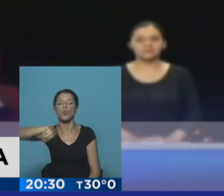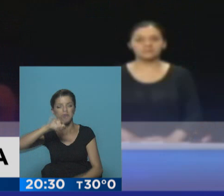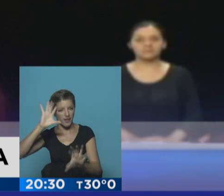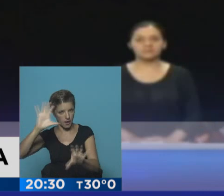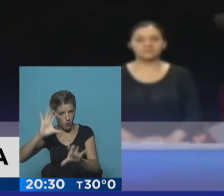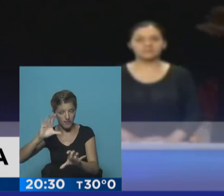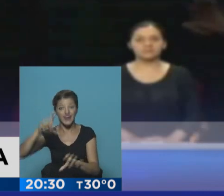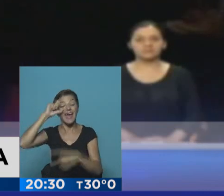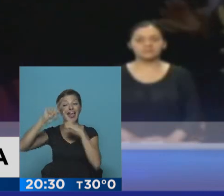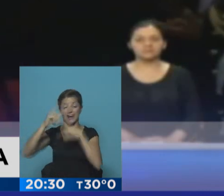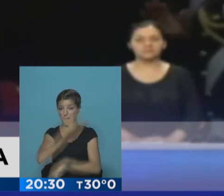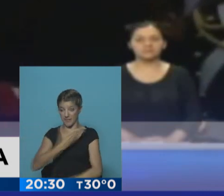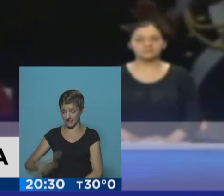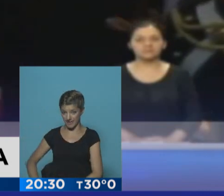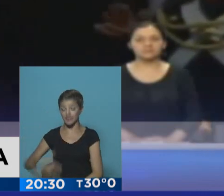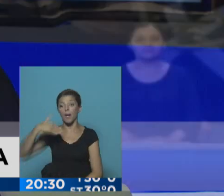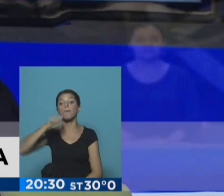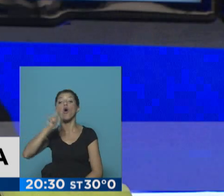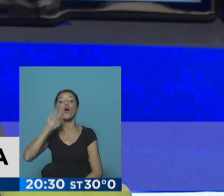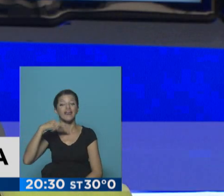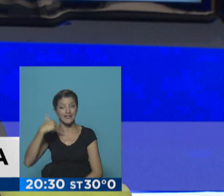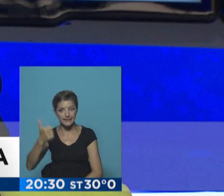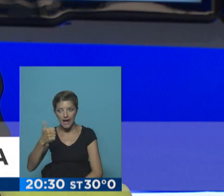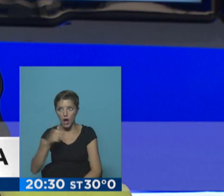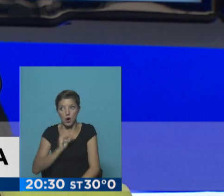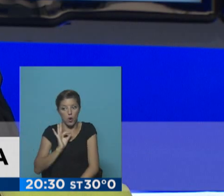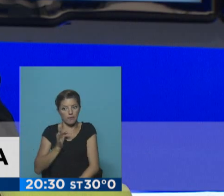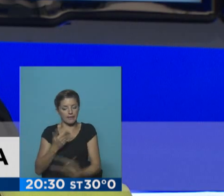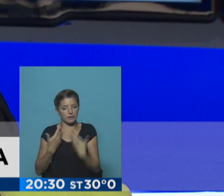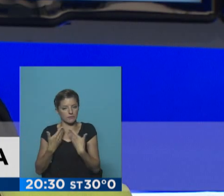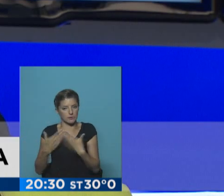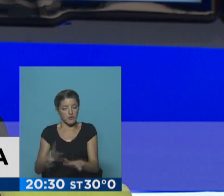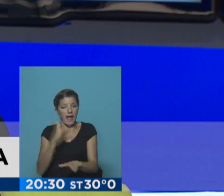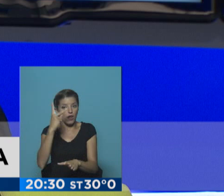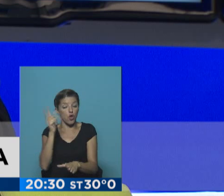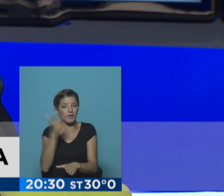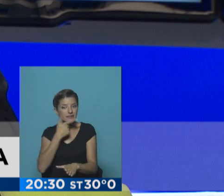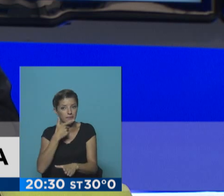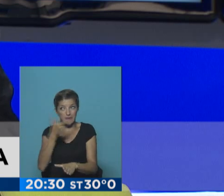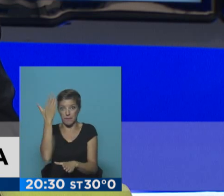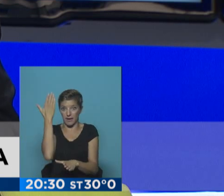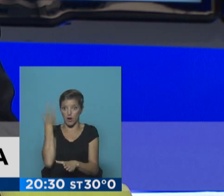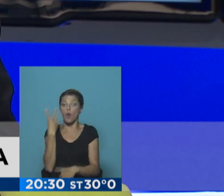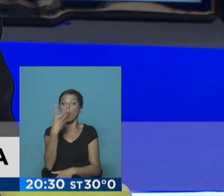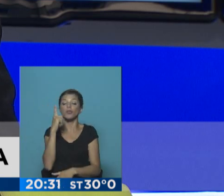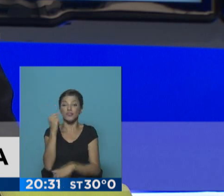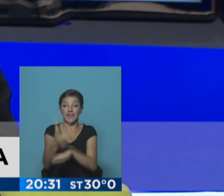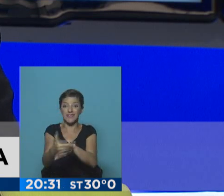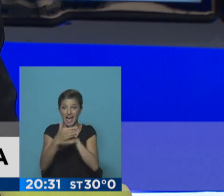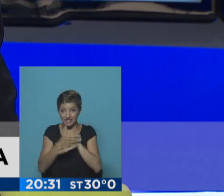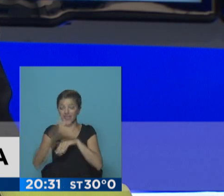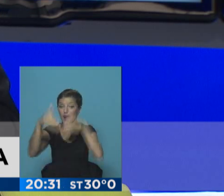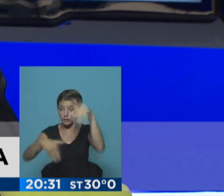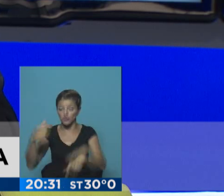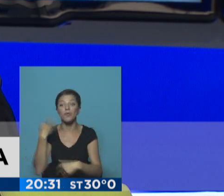anterior, Otto Pérez Molina, se vio obligado a renunciar el 2 de septiembre, 4 días antes de las